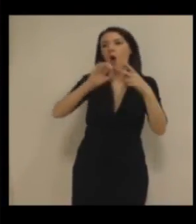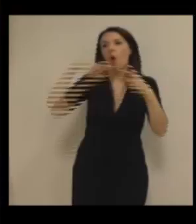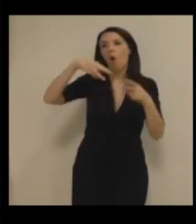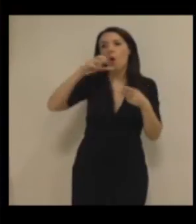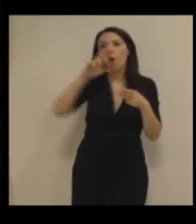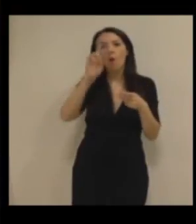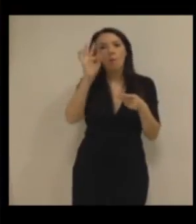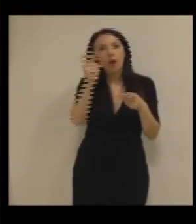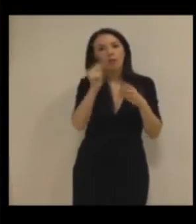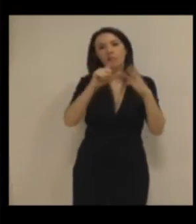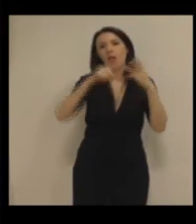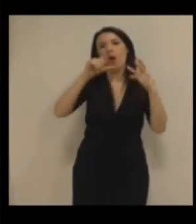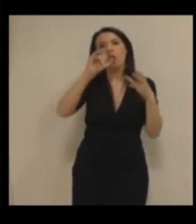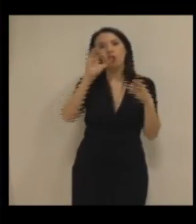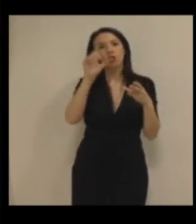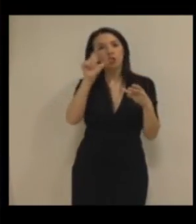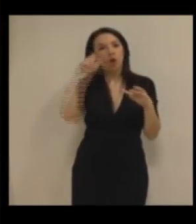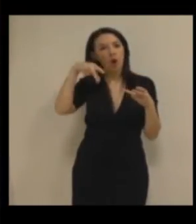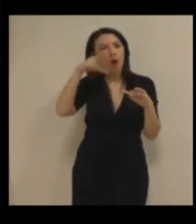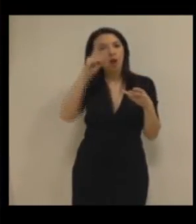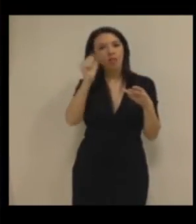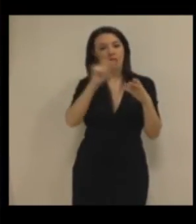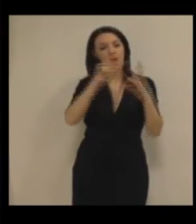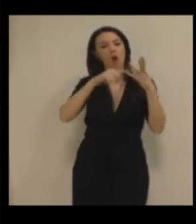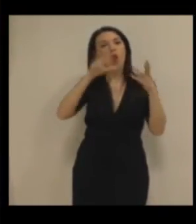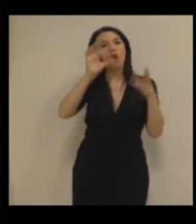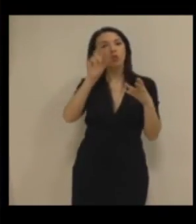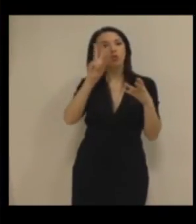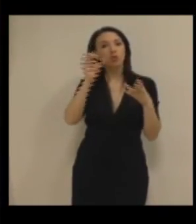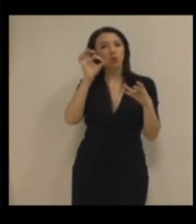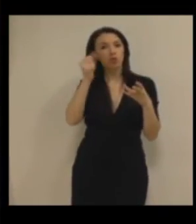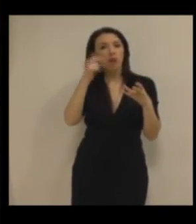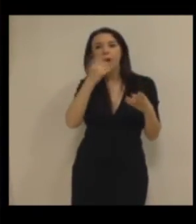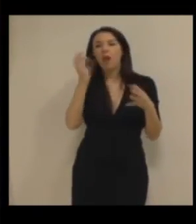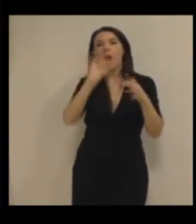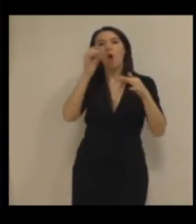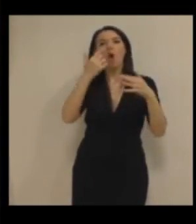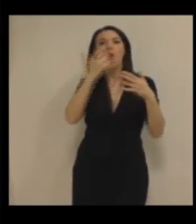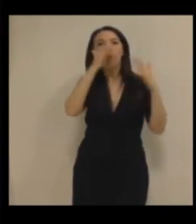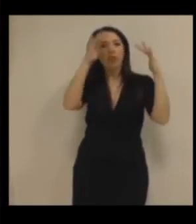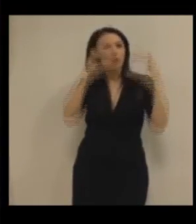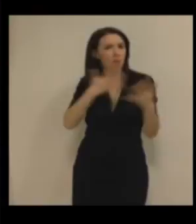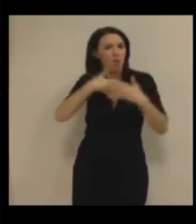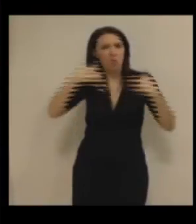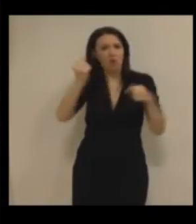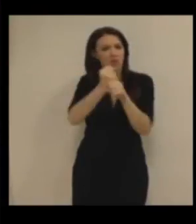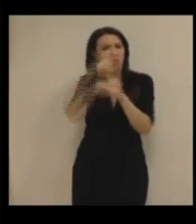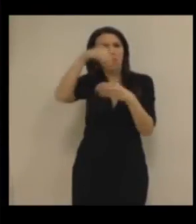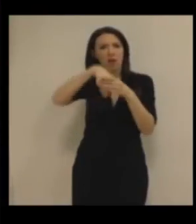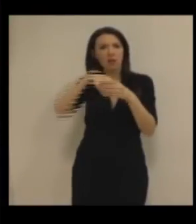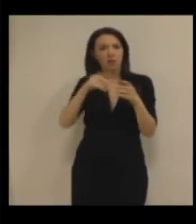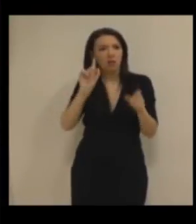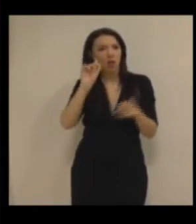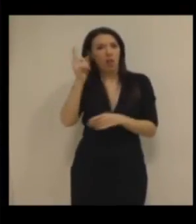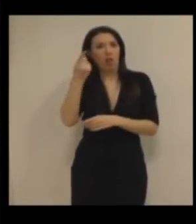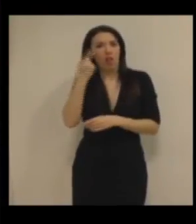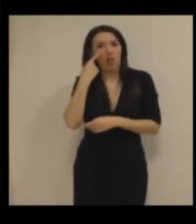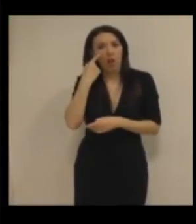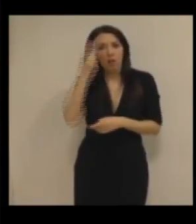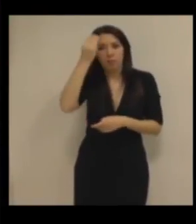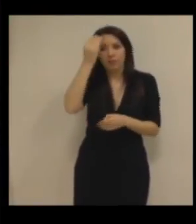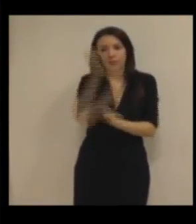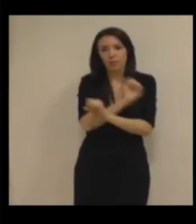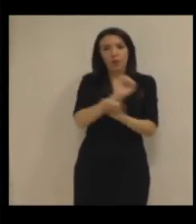o Marta o Yolanda o Susana o Nieves o alguien de Aspain que nos hemos dado cuenta de no sé qué cosa que nadie había imaginado,